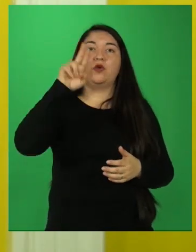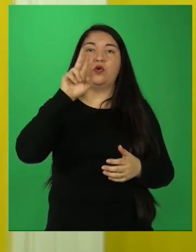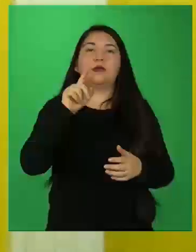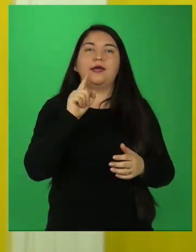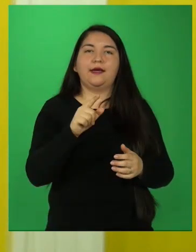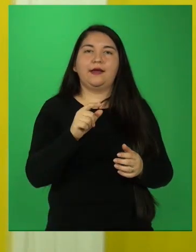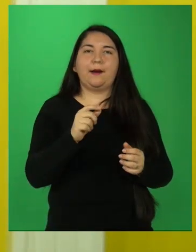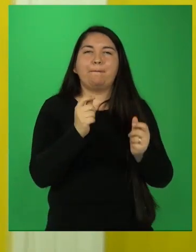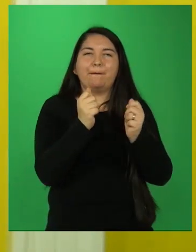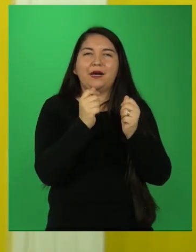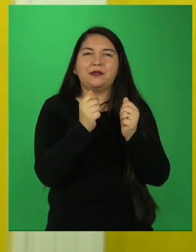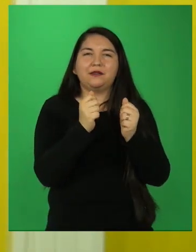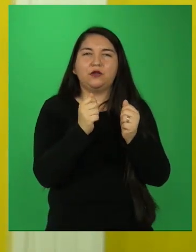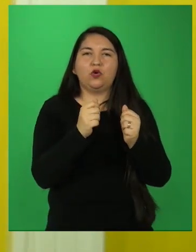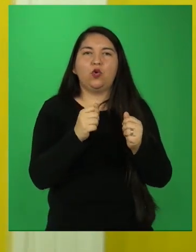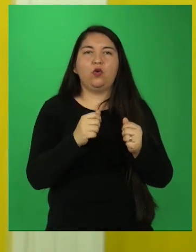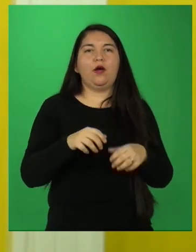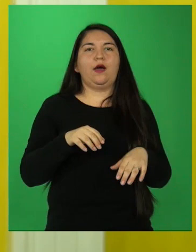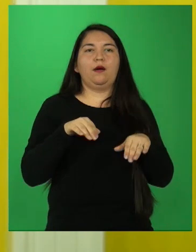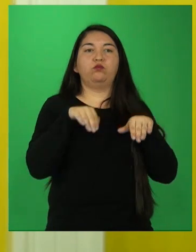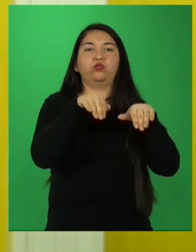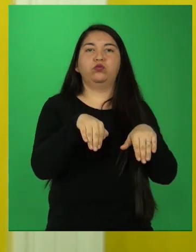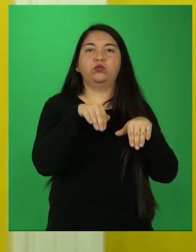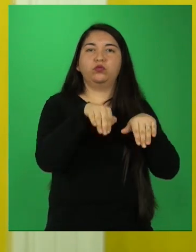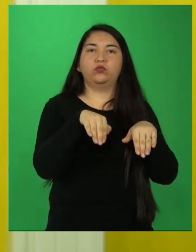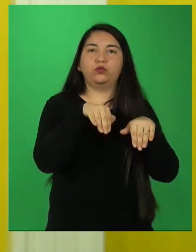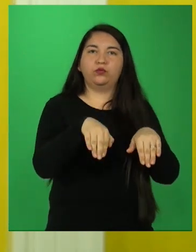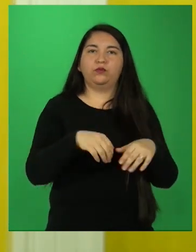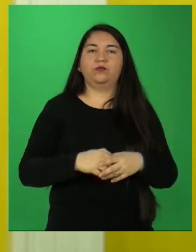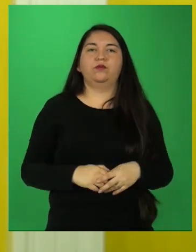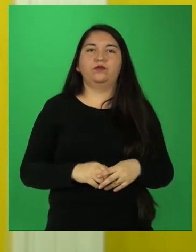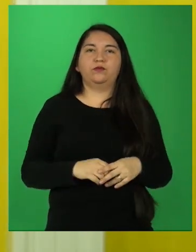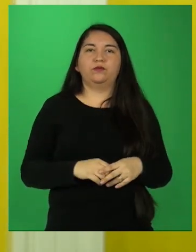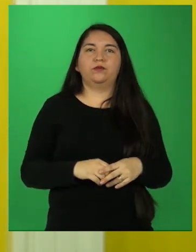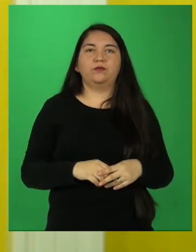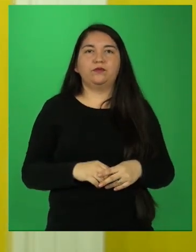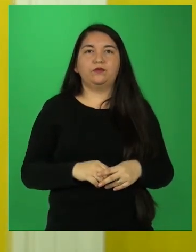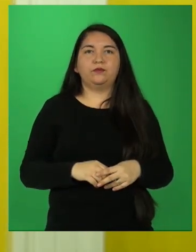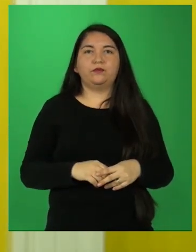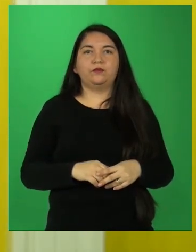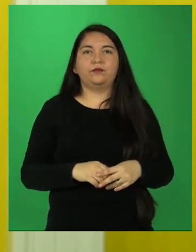muy cercano de el canguro.